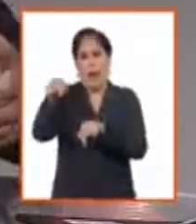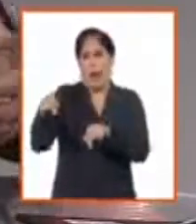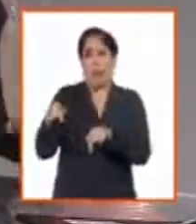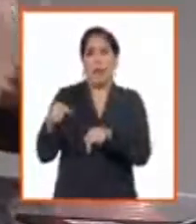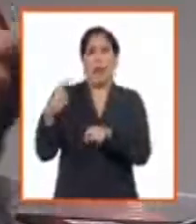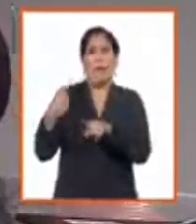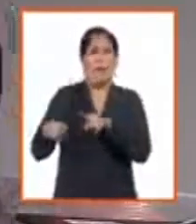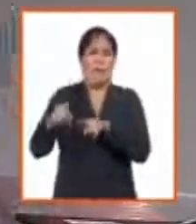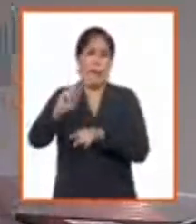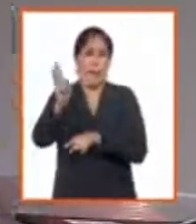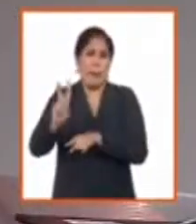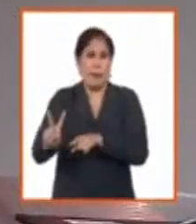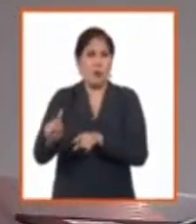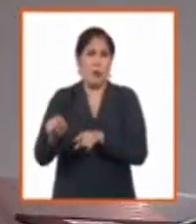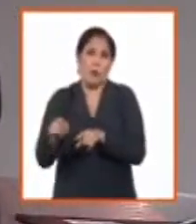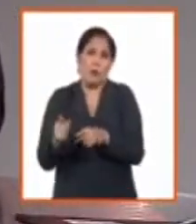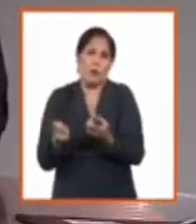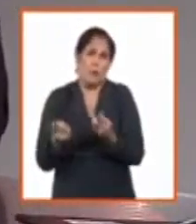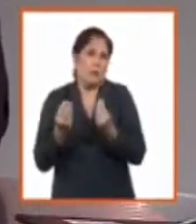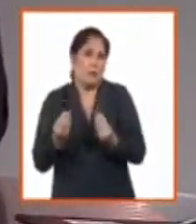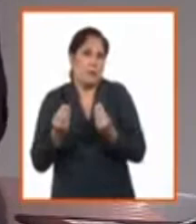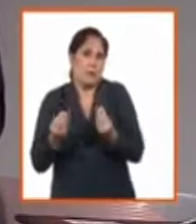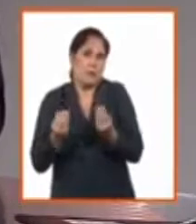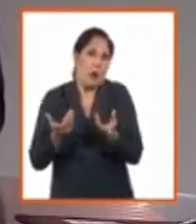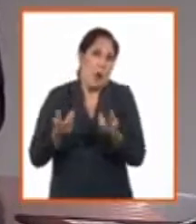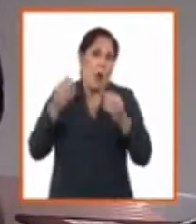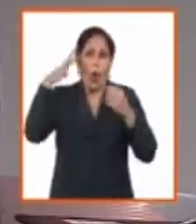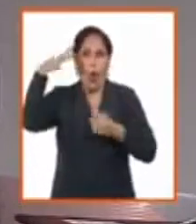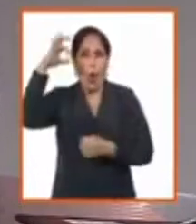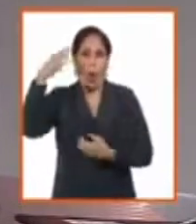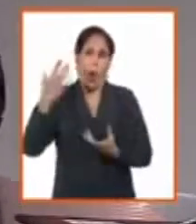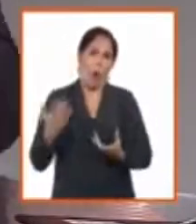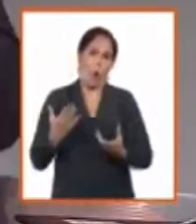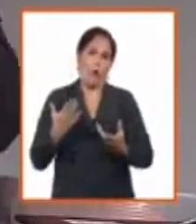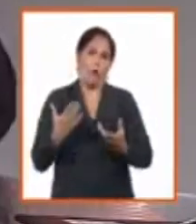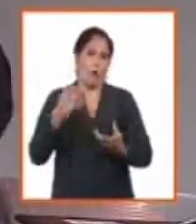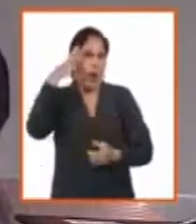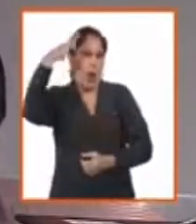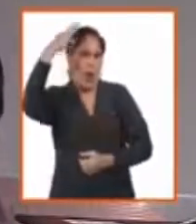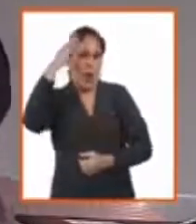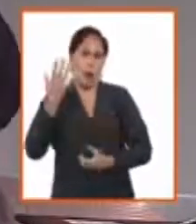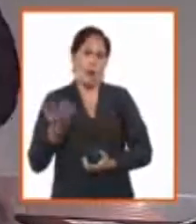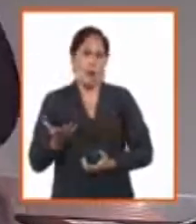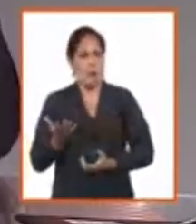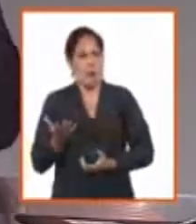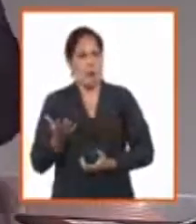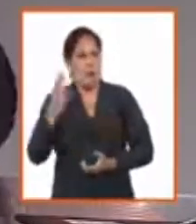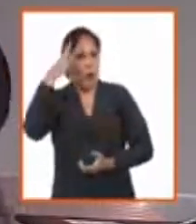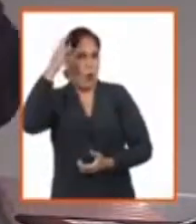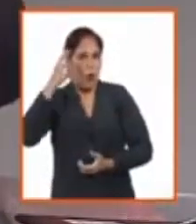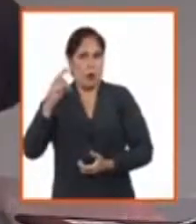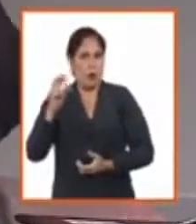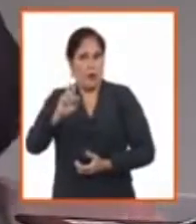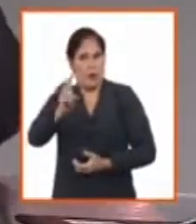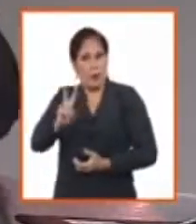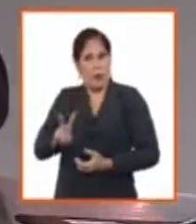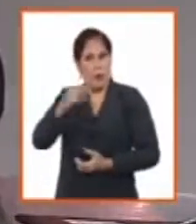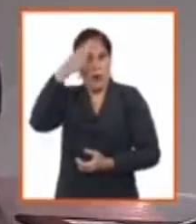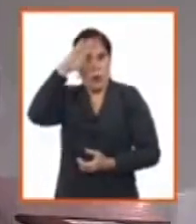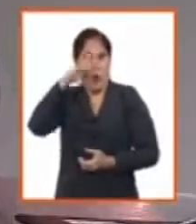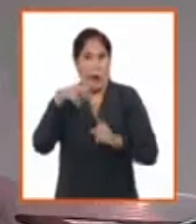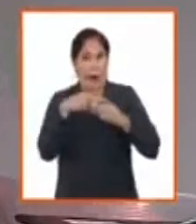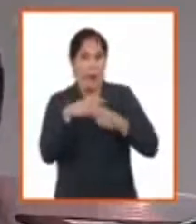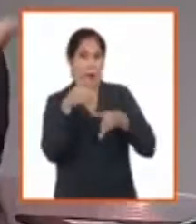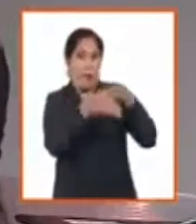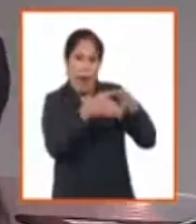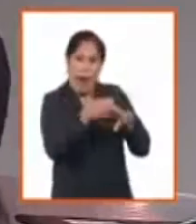migrantes venezolanos pero bueno es crítico pero no es lógico que tú no y no invita al gobierno venezolano o al gobierno cubano para solucionar